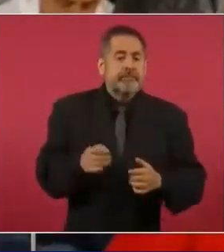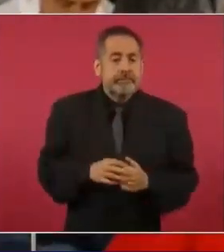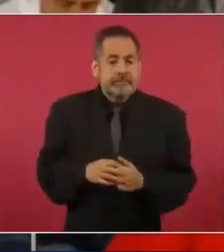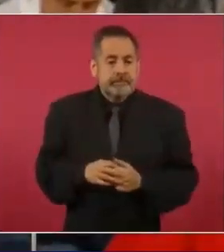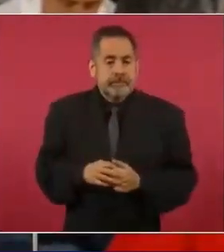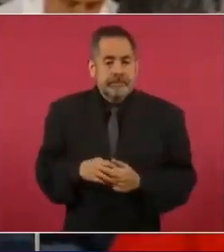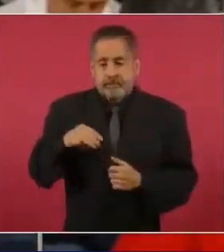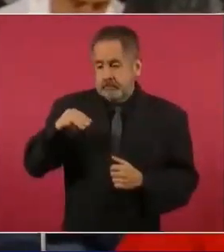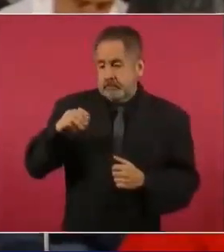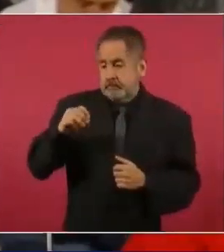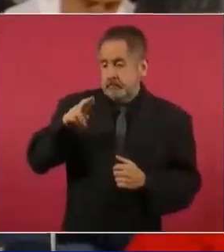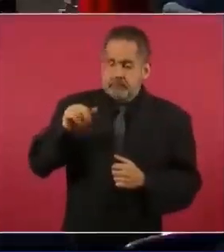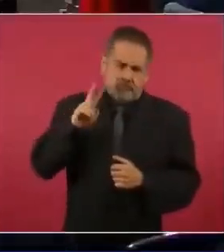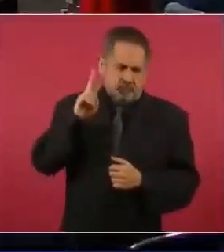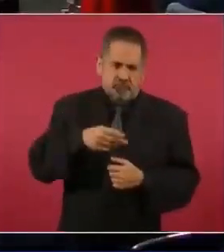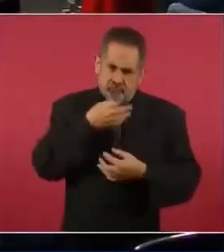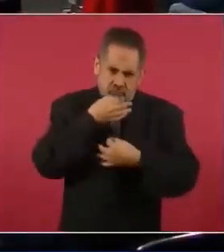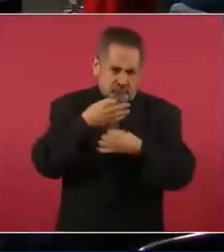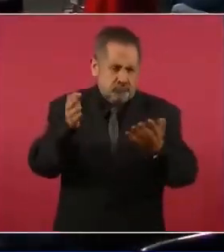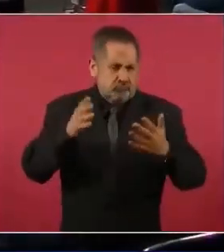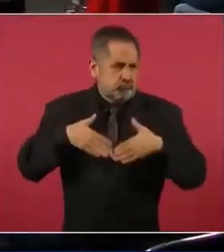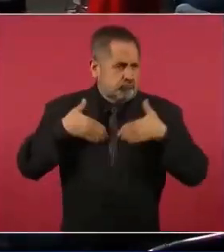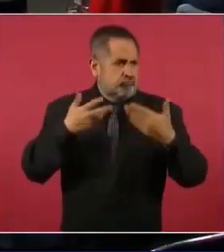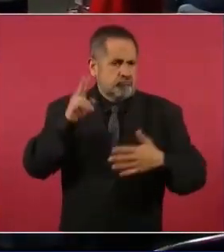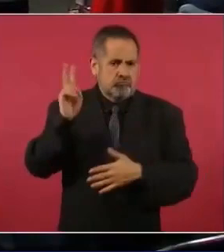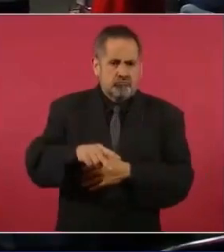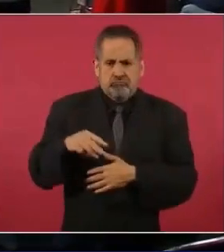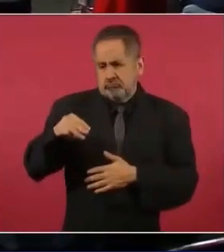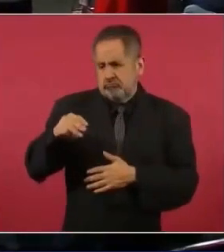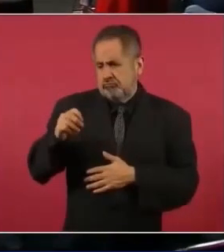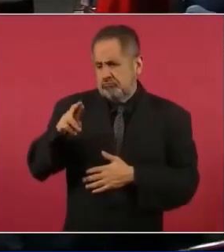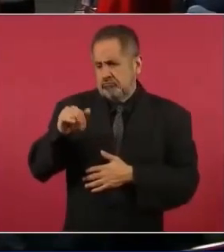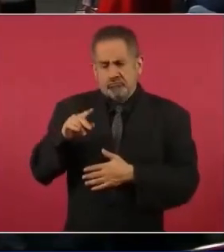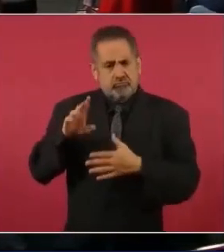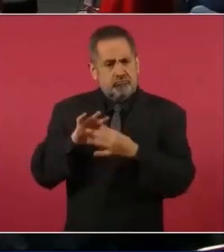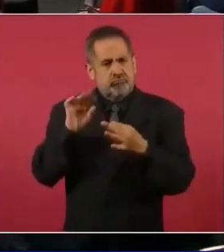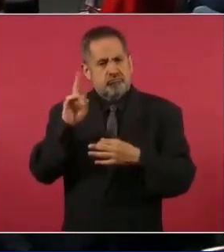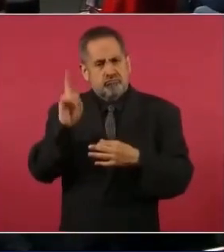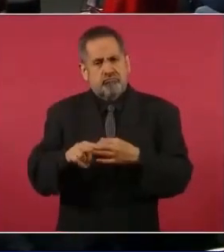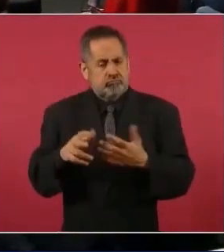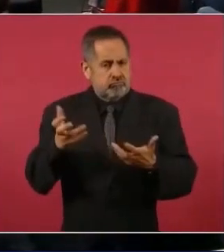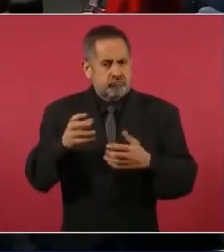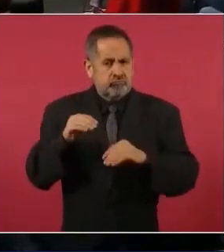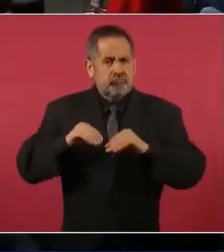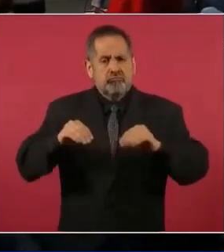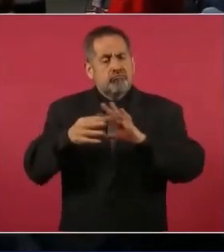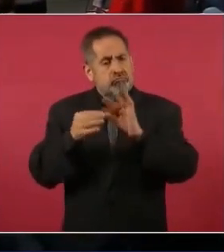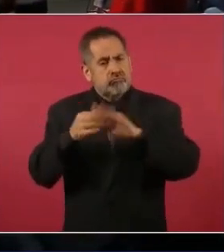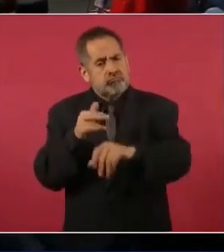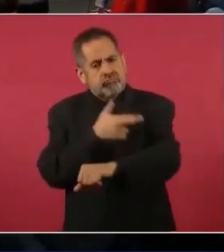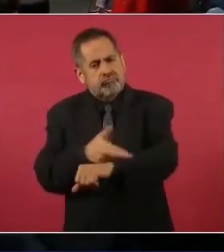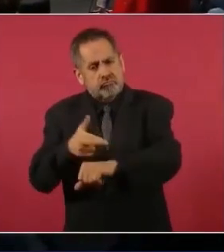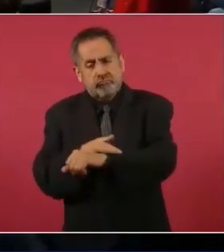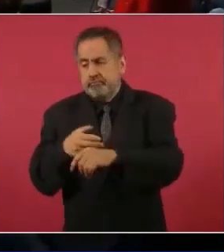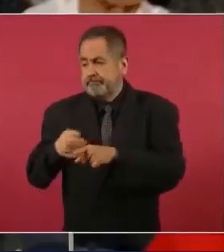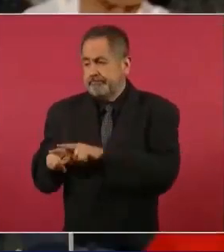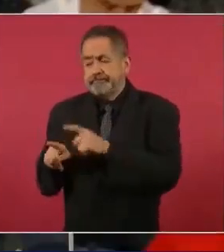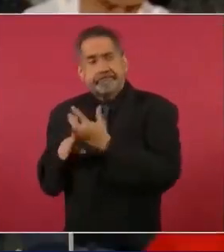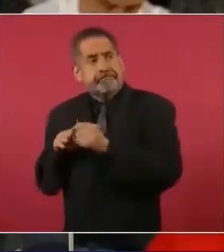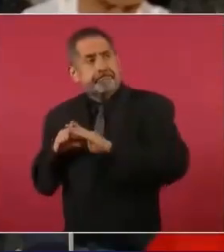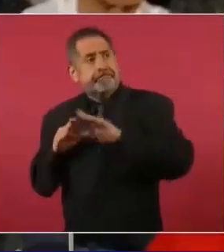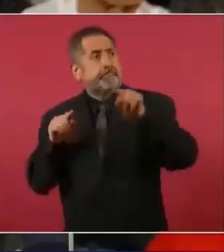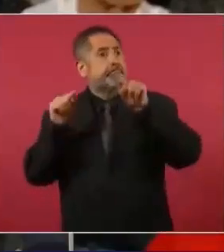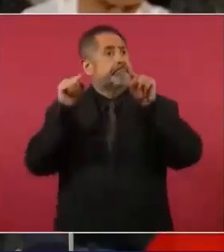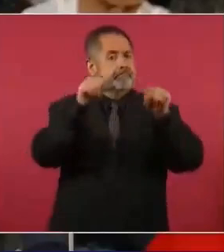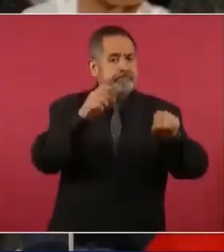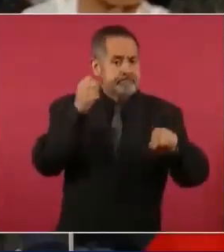pues de Morena, pues también hay que decirlo, presidente, porque la verdad es lo que se está manejando ahorita con nuestros hermanos migrantes.